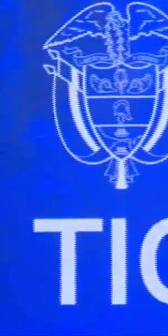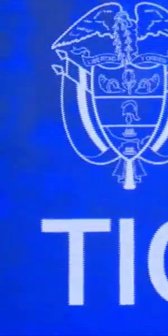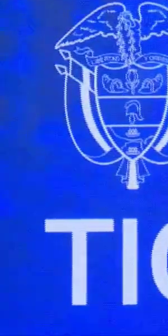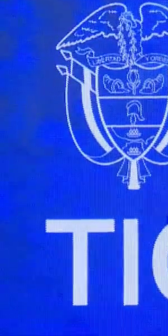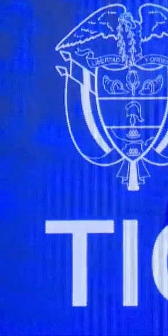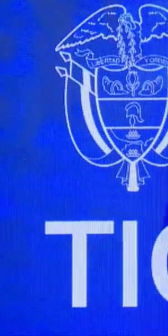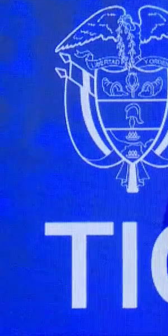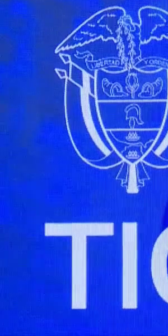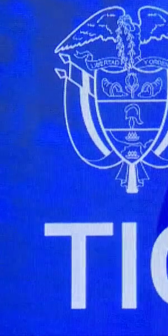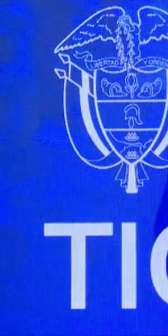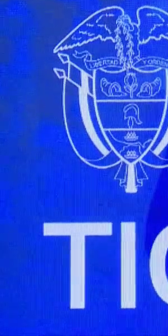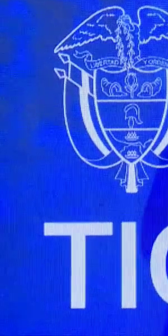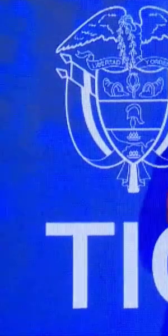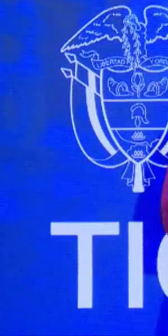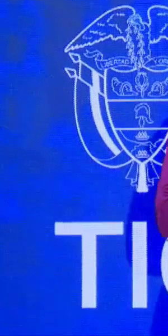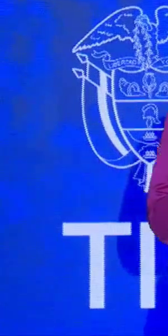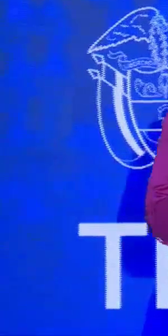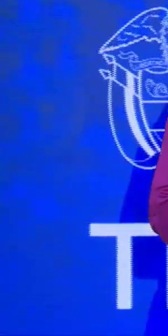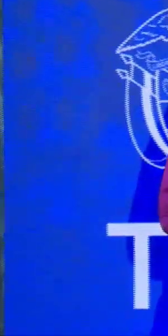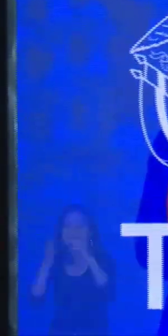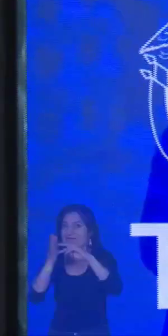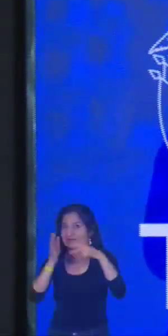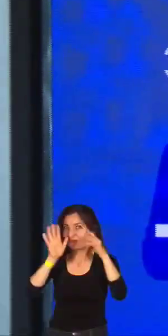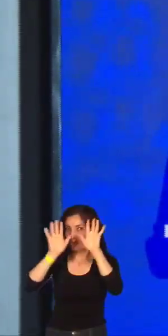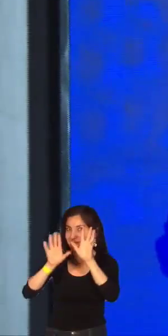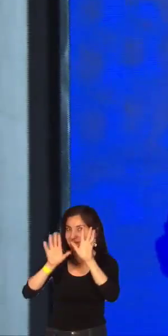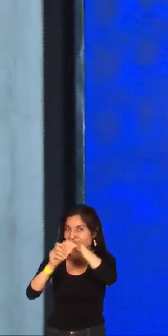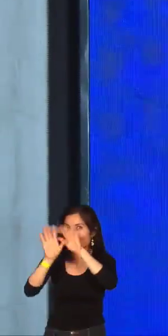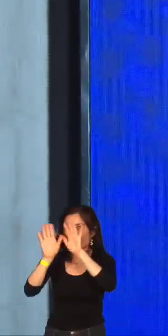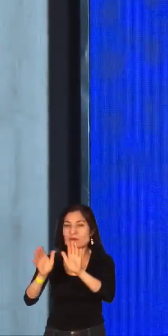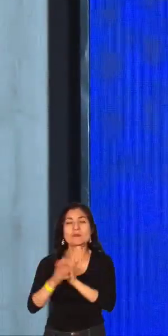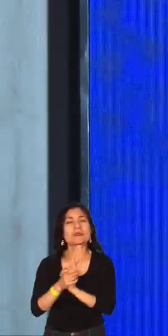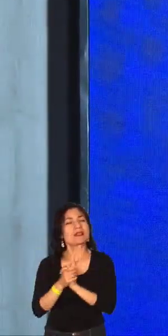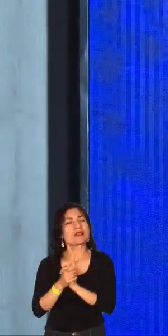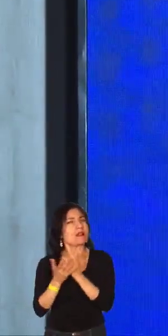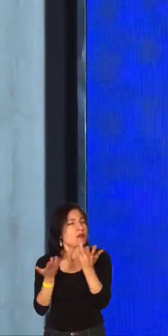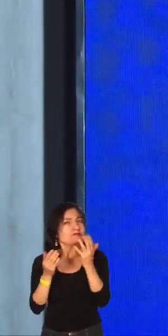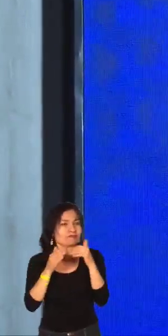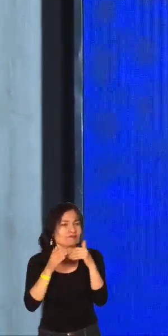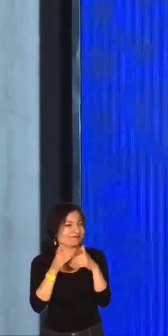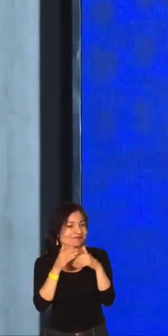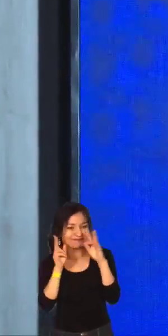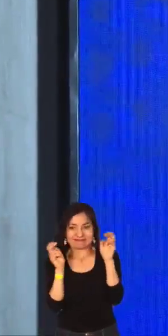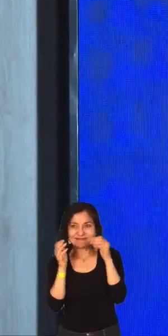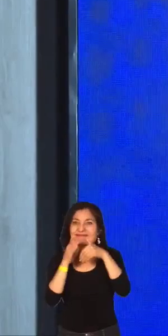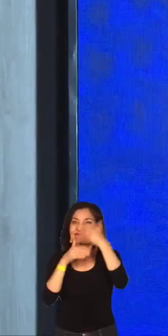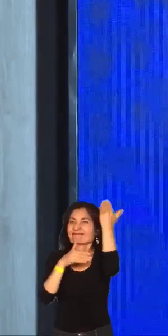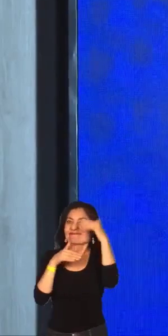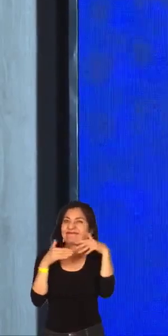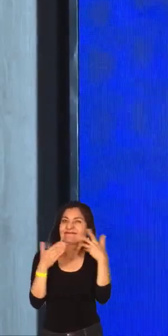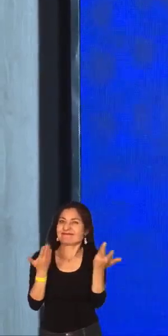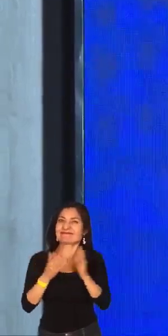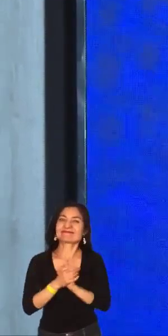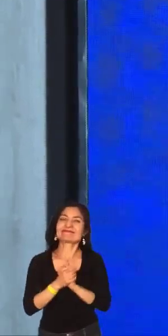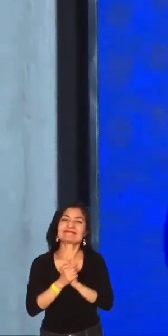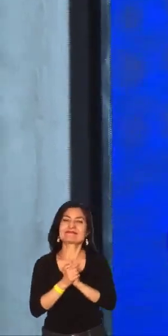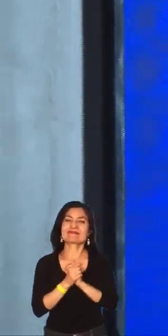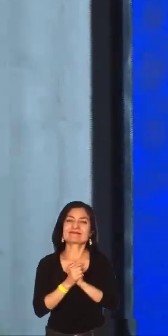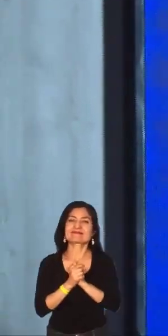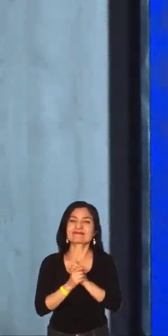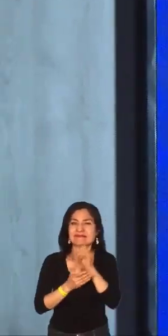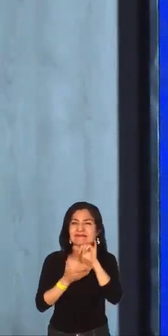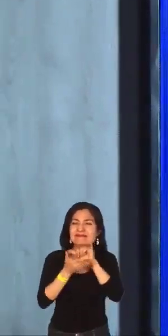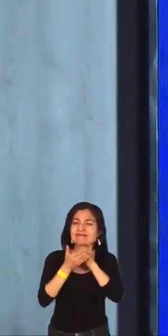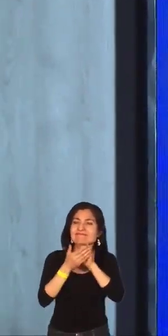poco para tratar de responder la pregunta de por dónde empezamos, ¿verdad? ¿Por dónde empezamos si queremos tener destinos